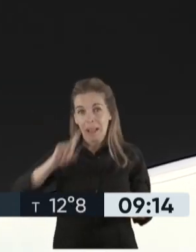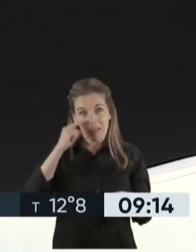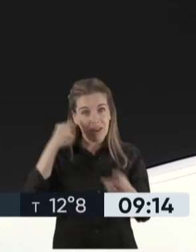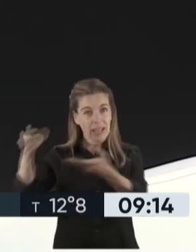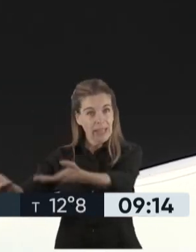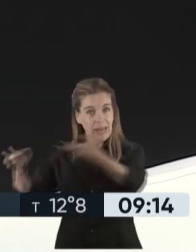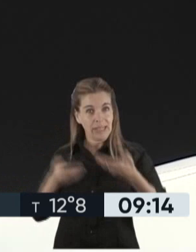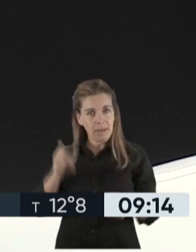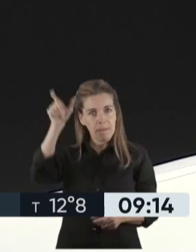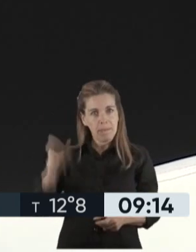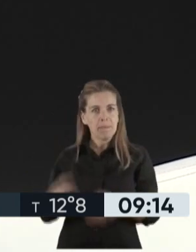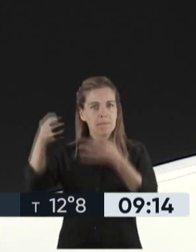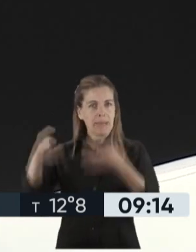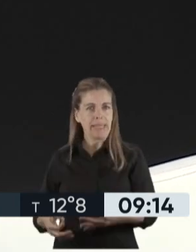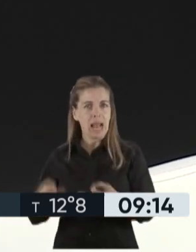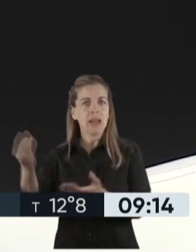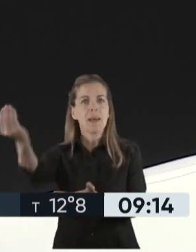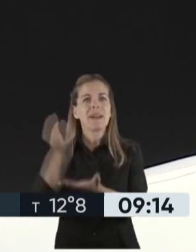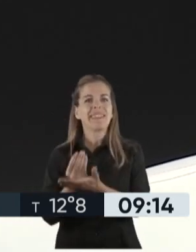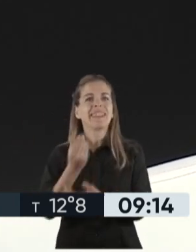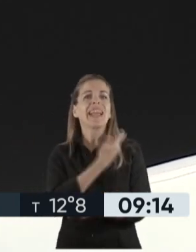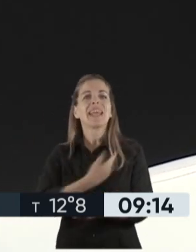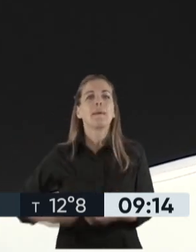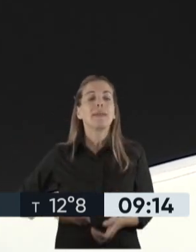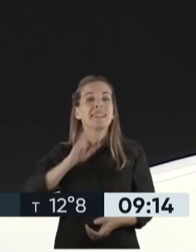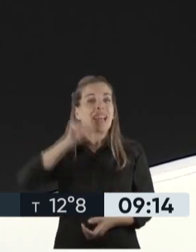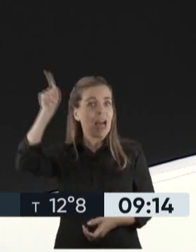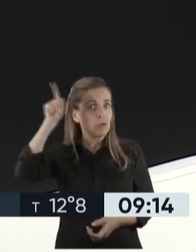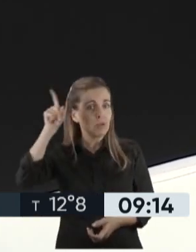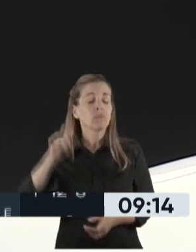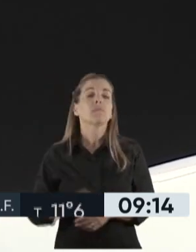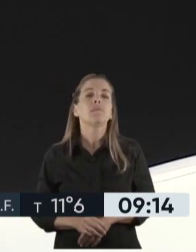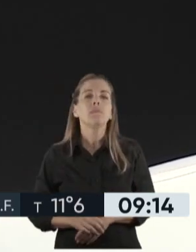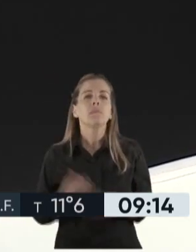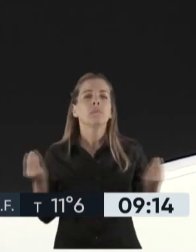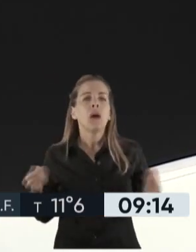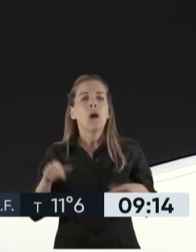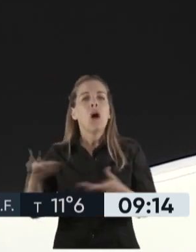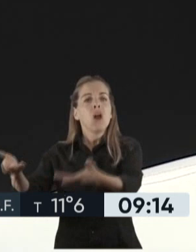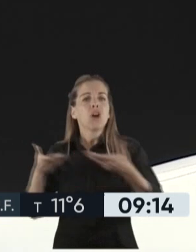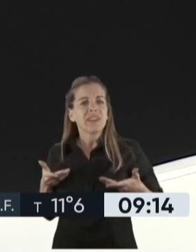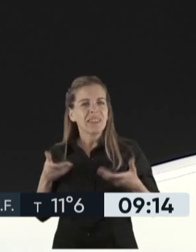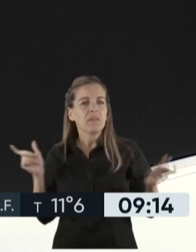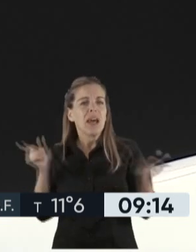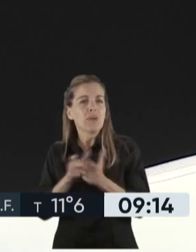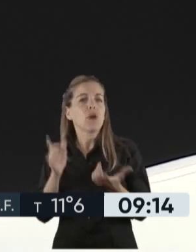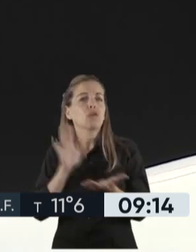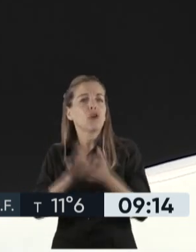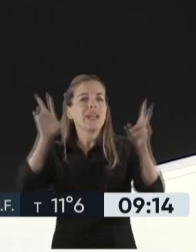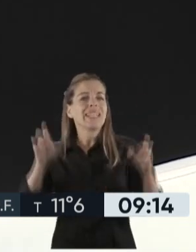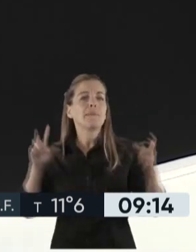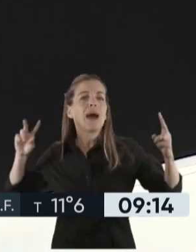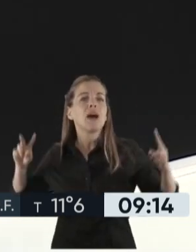especial del presidente de los Estados Unidos, Joe Biden, Christopher Dobb, relacionado con el tema de la Cumbre de